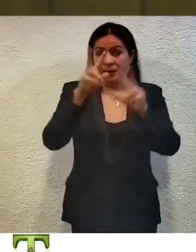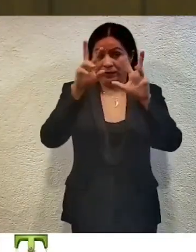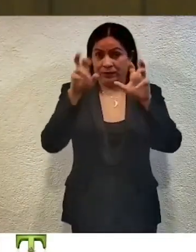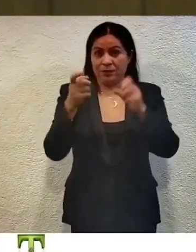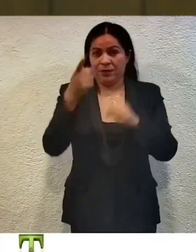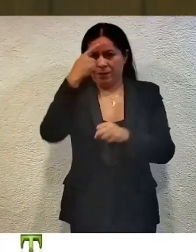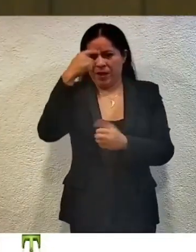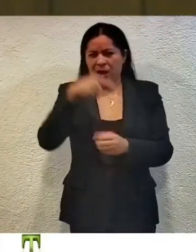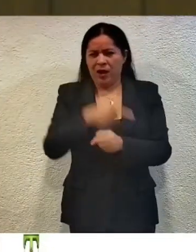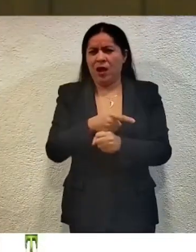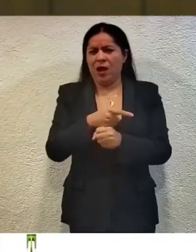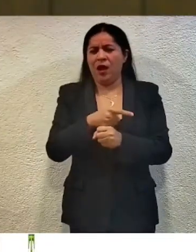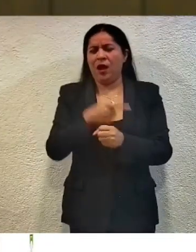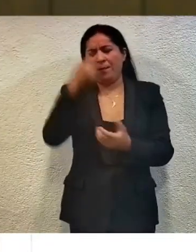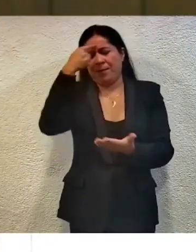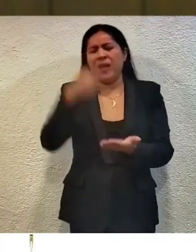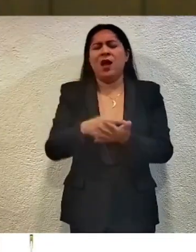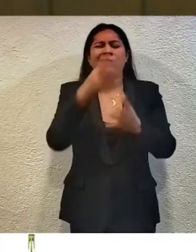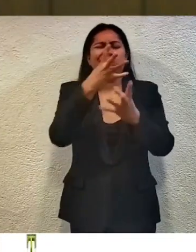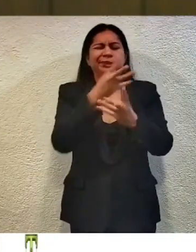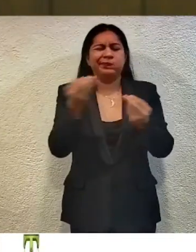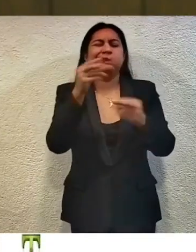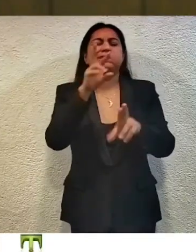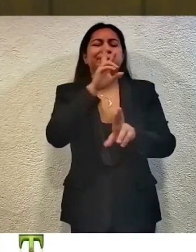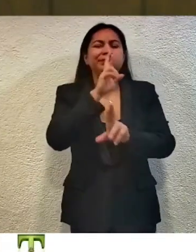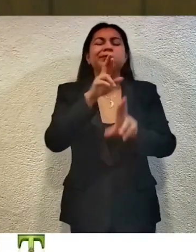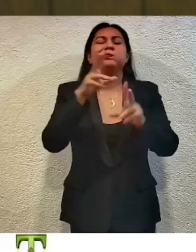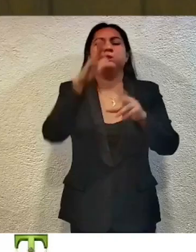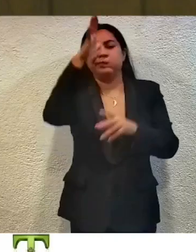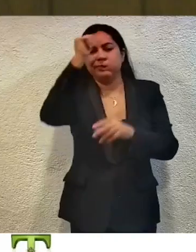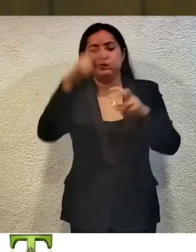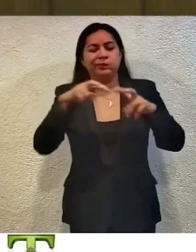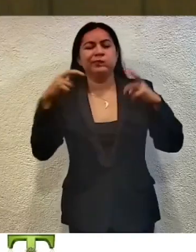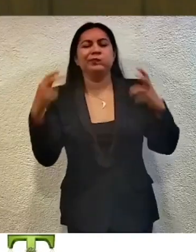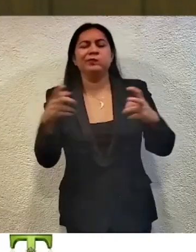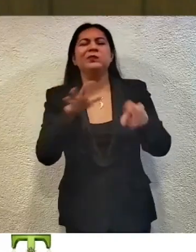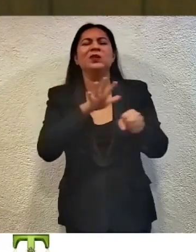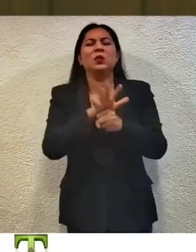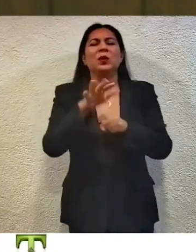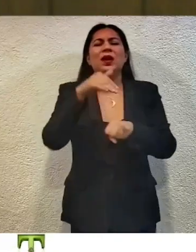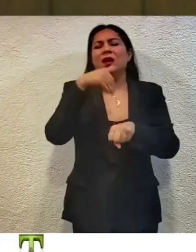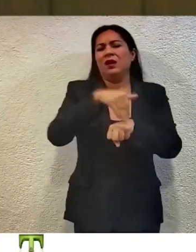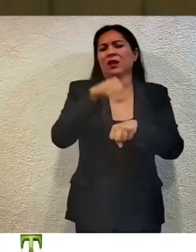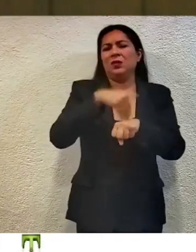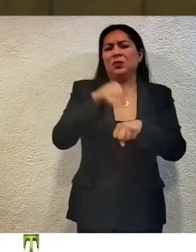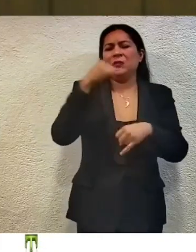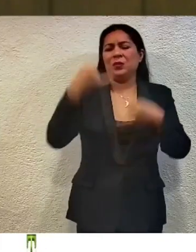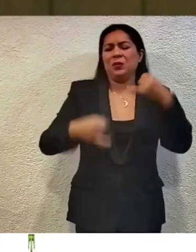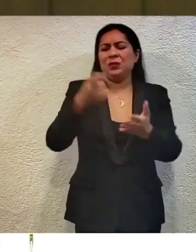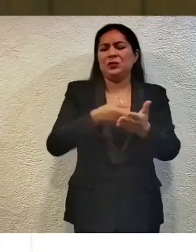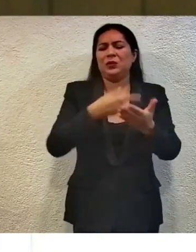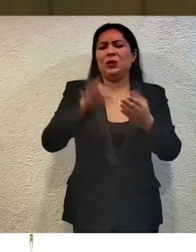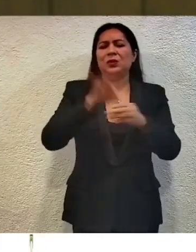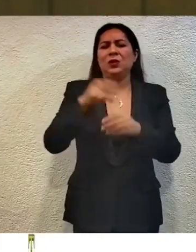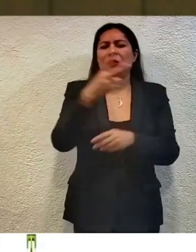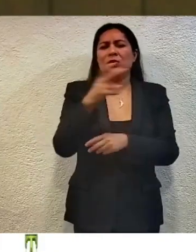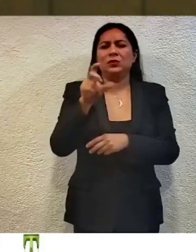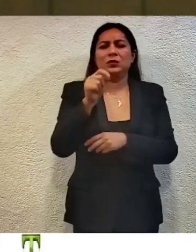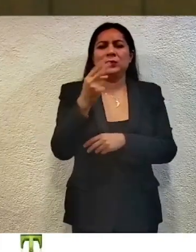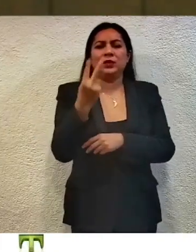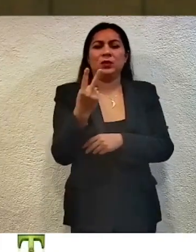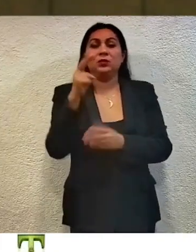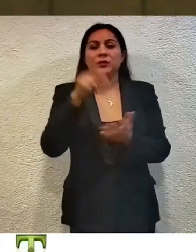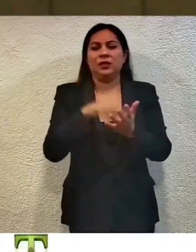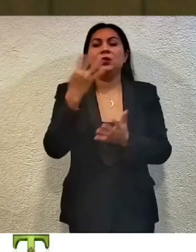para analizar y resolver corresponde a un proyecto de acuerdo plenario relativo al expediente del Juicio Electoral Ciudadano 222